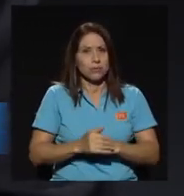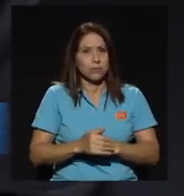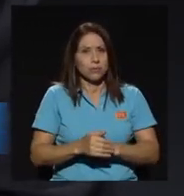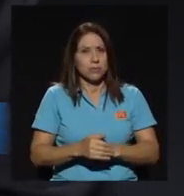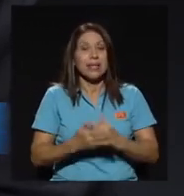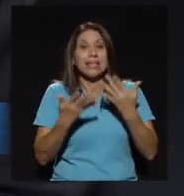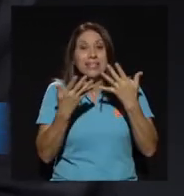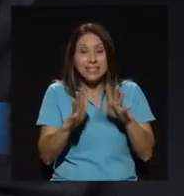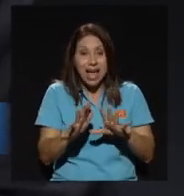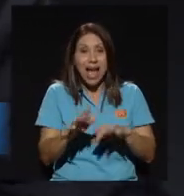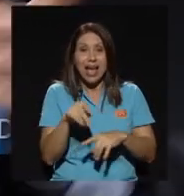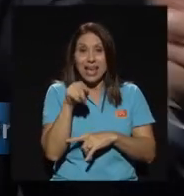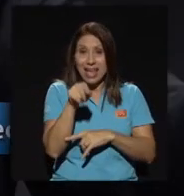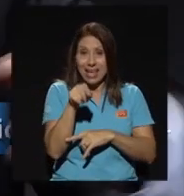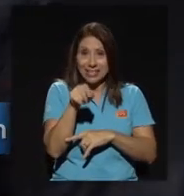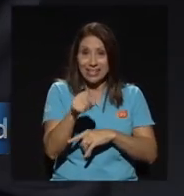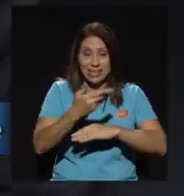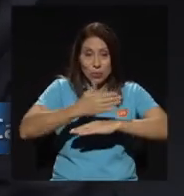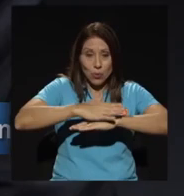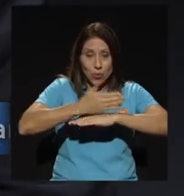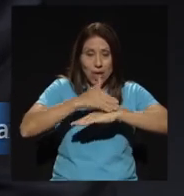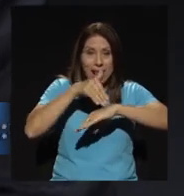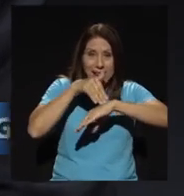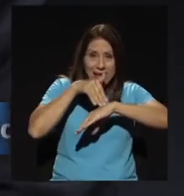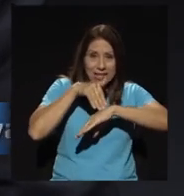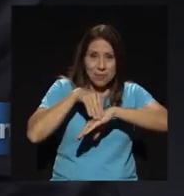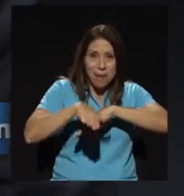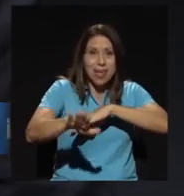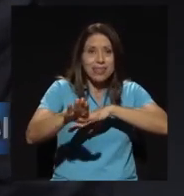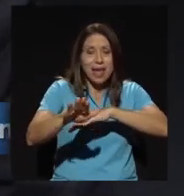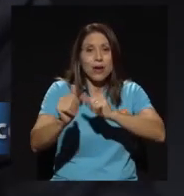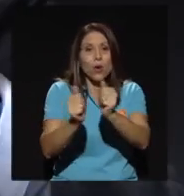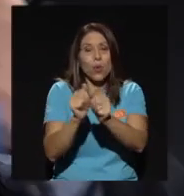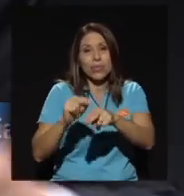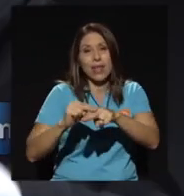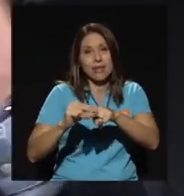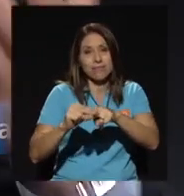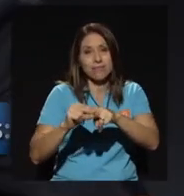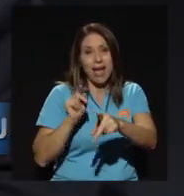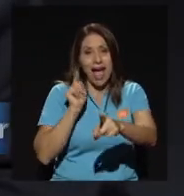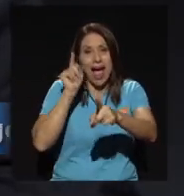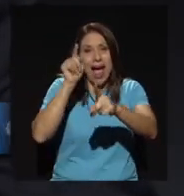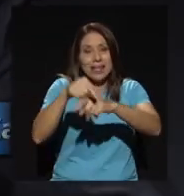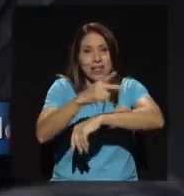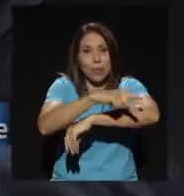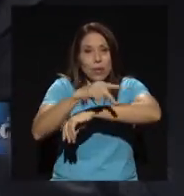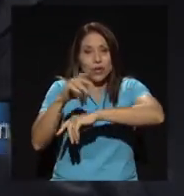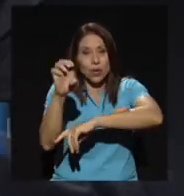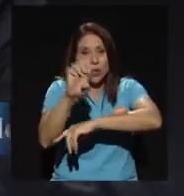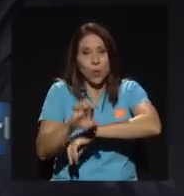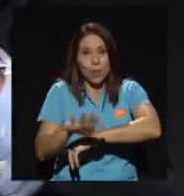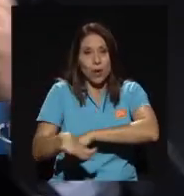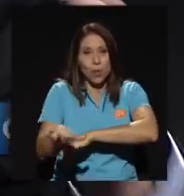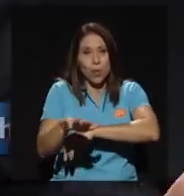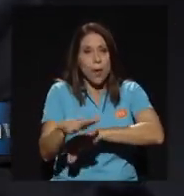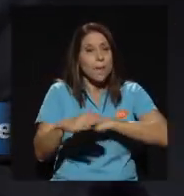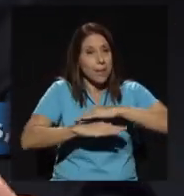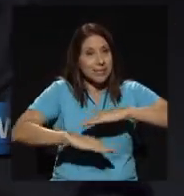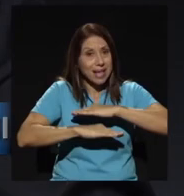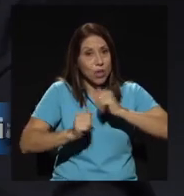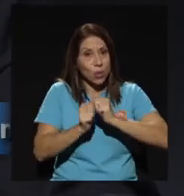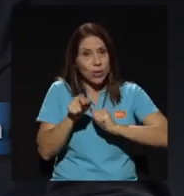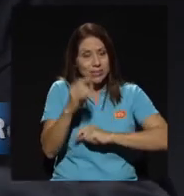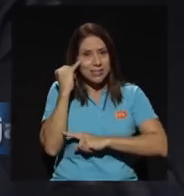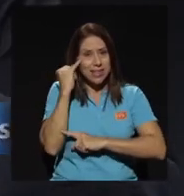mandan ya hasta ese puerto europeo por tren entonces basados en esas ideas elaboran un plan de